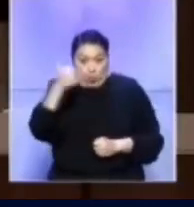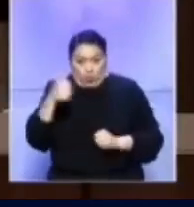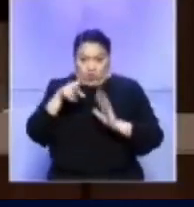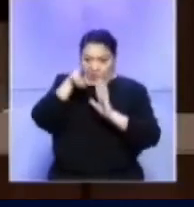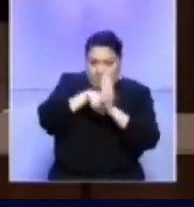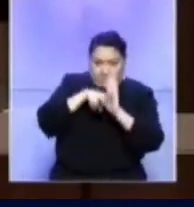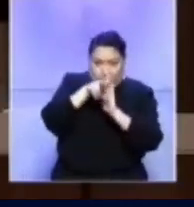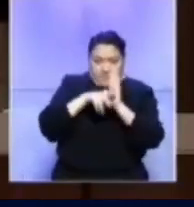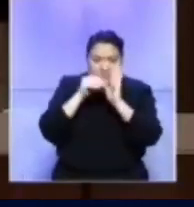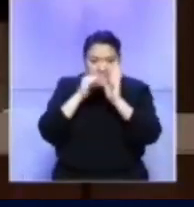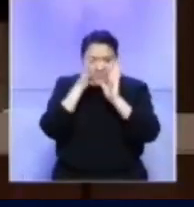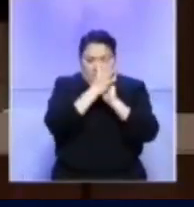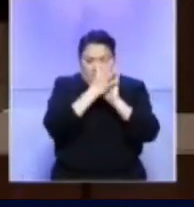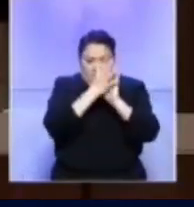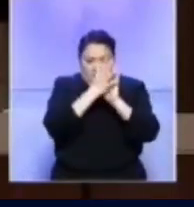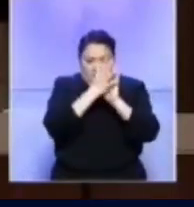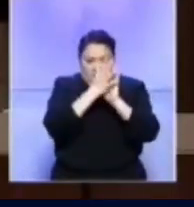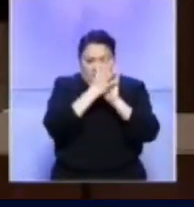que